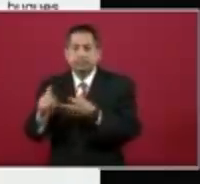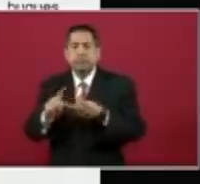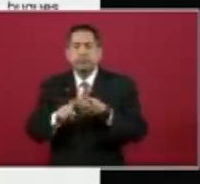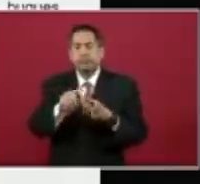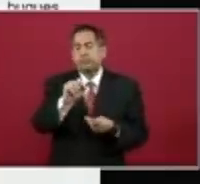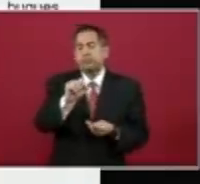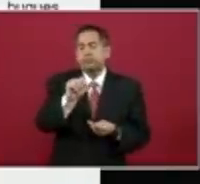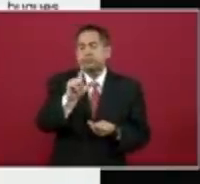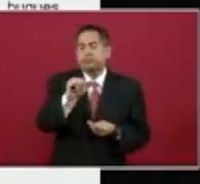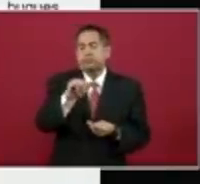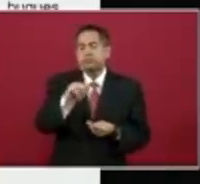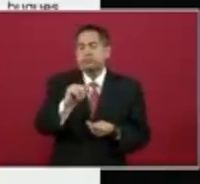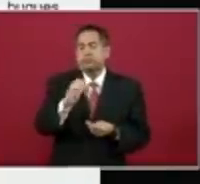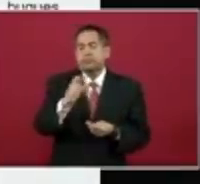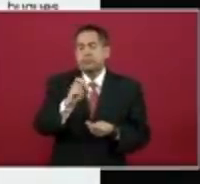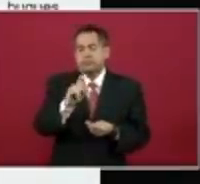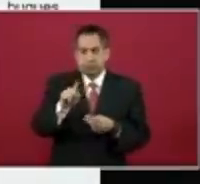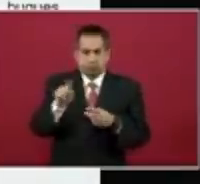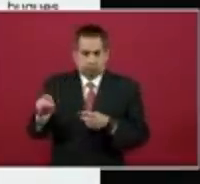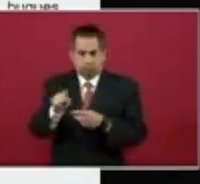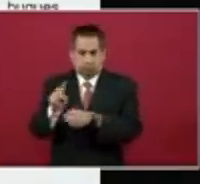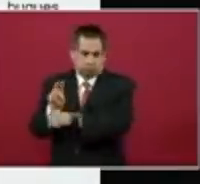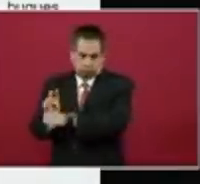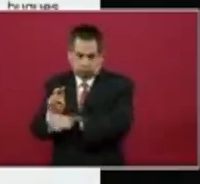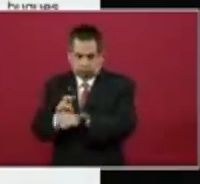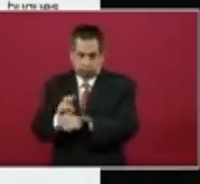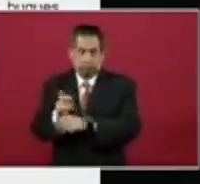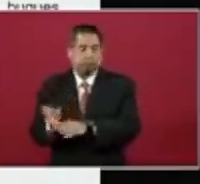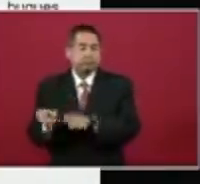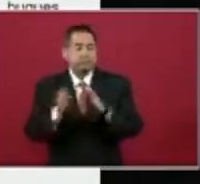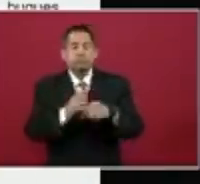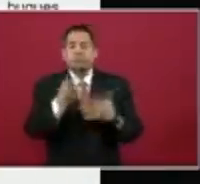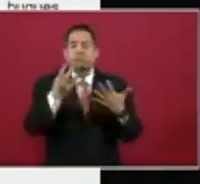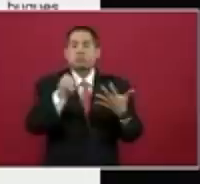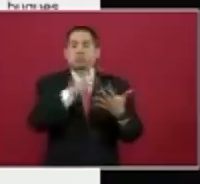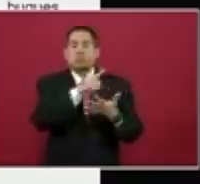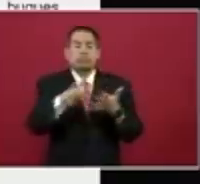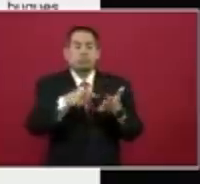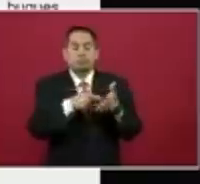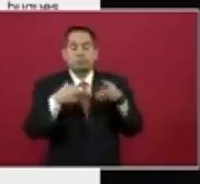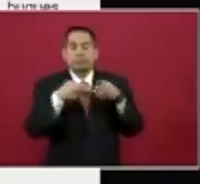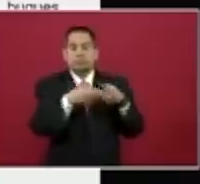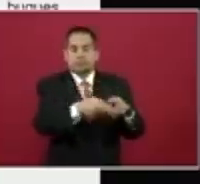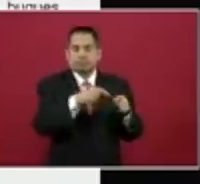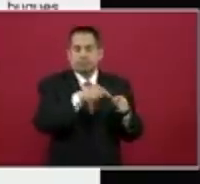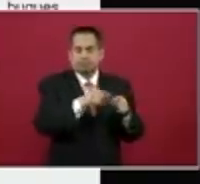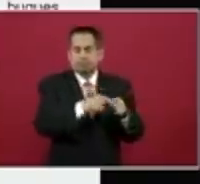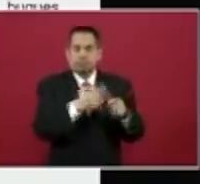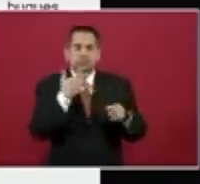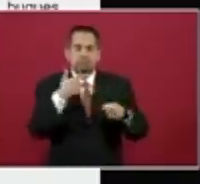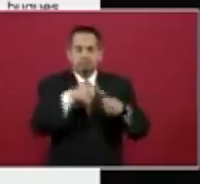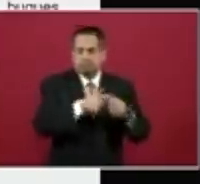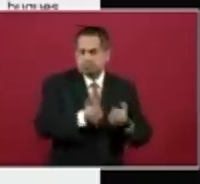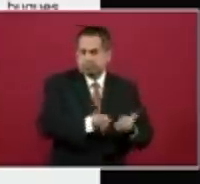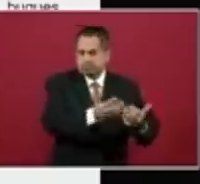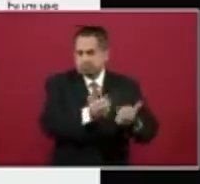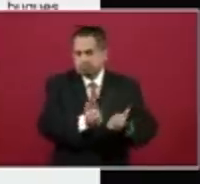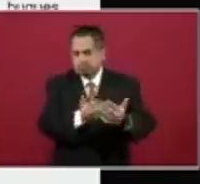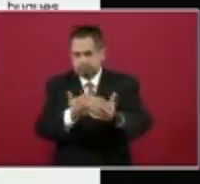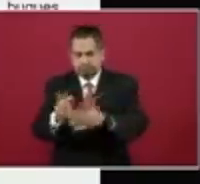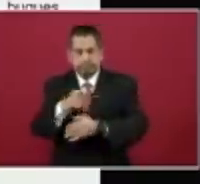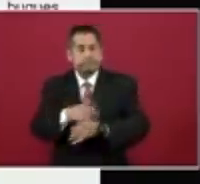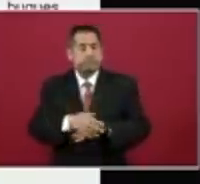y 9 terminales marítimas. Ya ahí la orden era